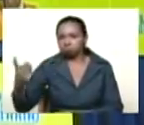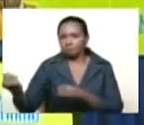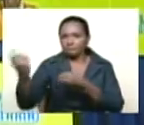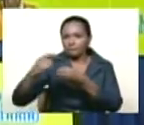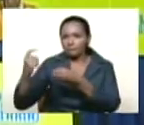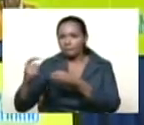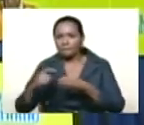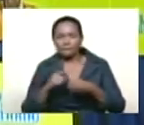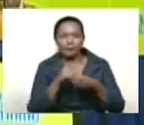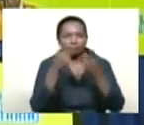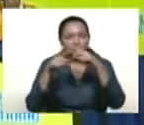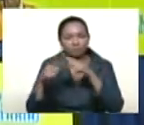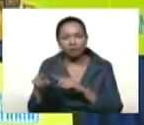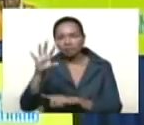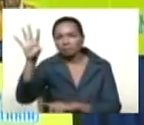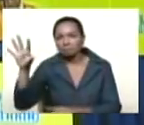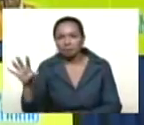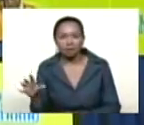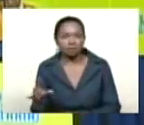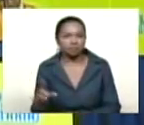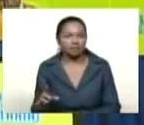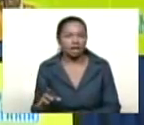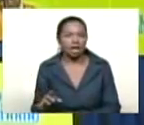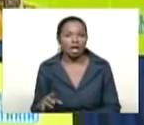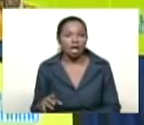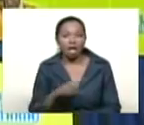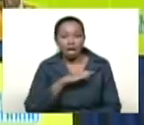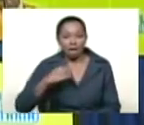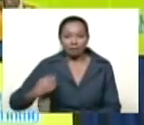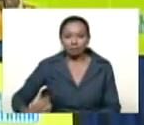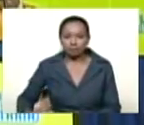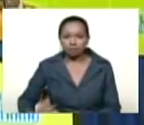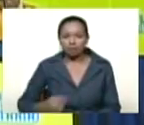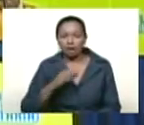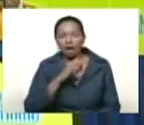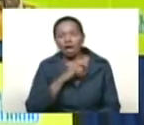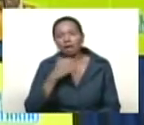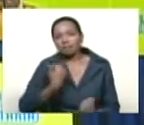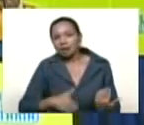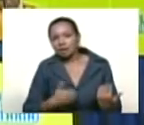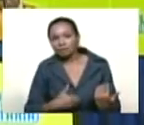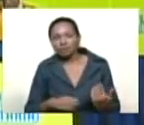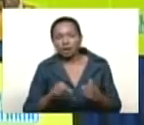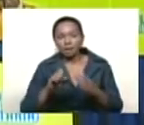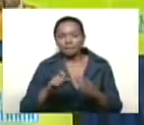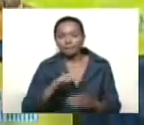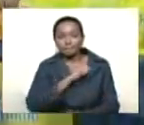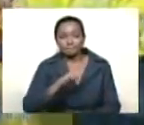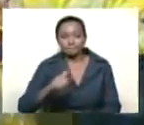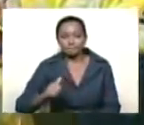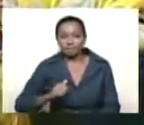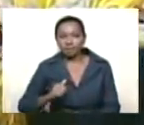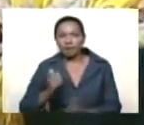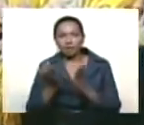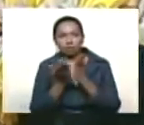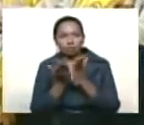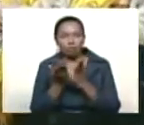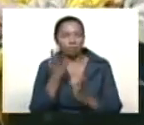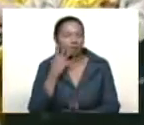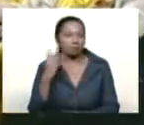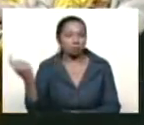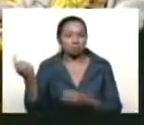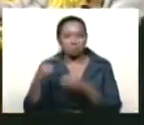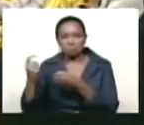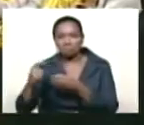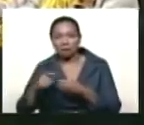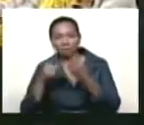de Chile, de Argentina, donde la educación está privatizada. ¿Puede un hombre del pueblo en Colombia, en Perú, en